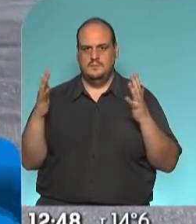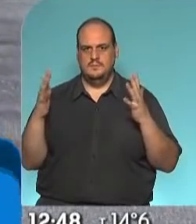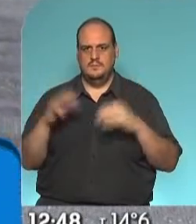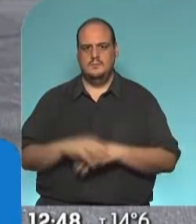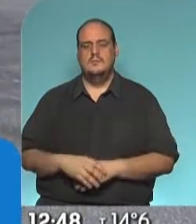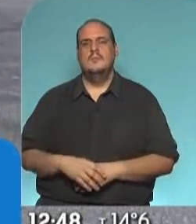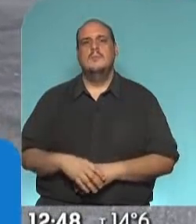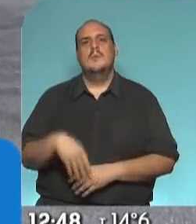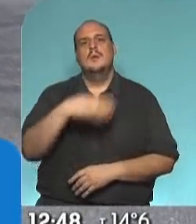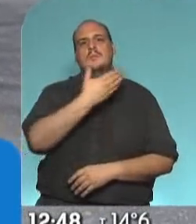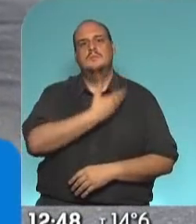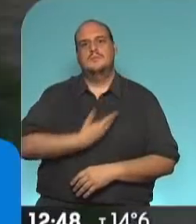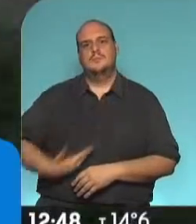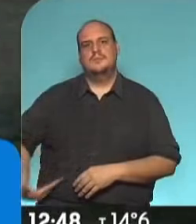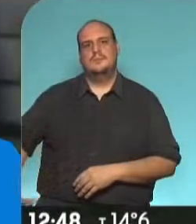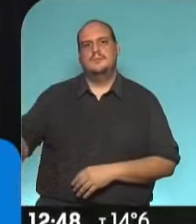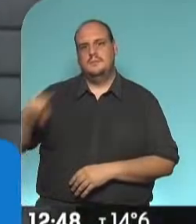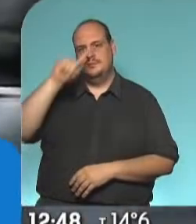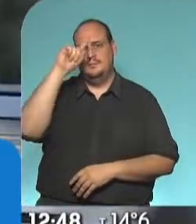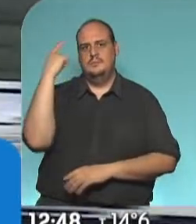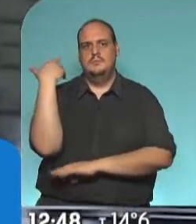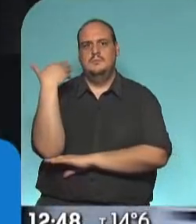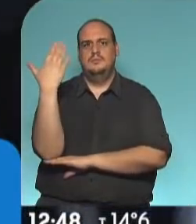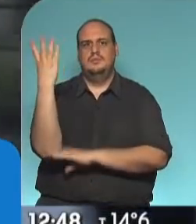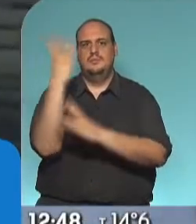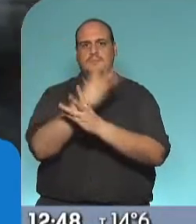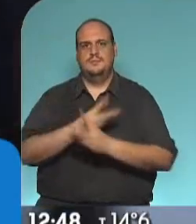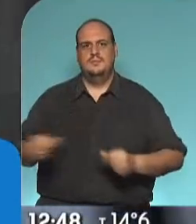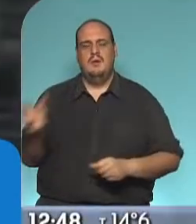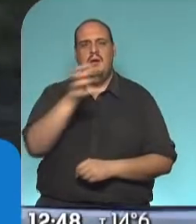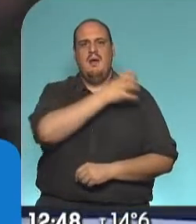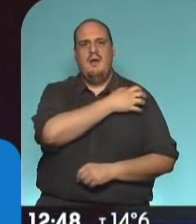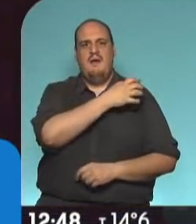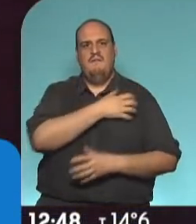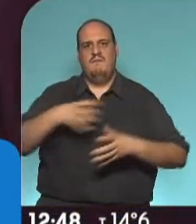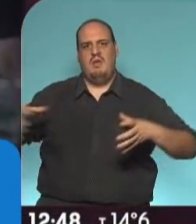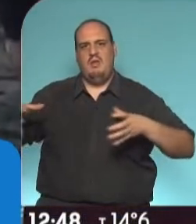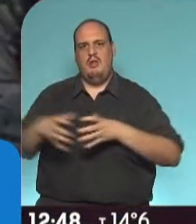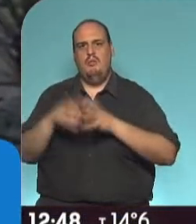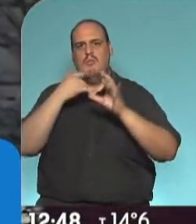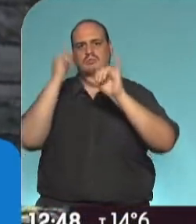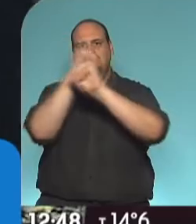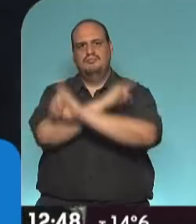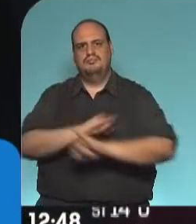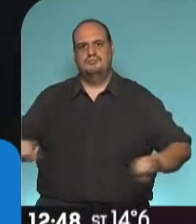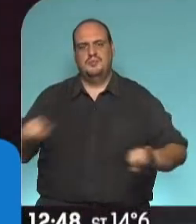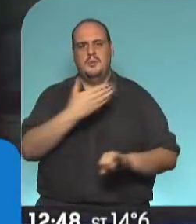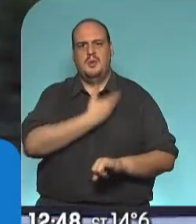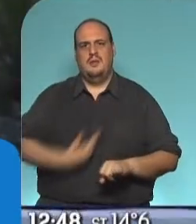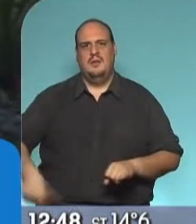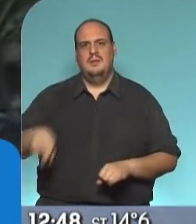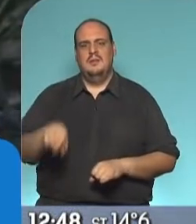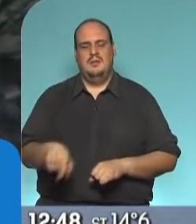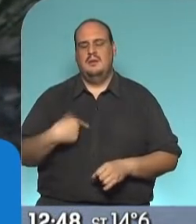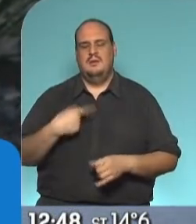Luego de las palabras del señor presidente de la Nación, el jefe del regimiento anunciará al presidente que la ceremonia